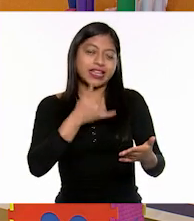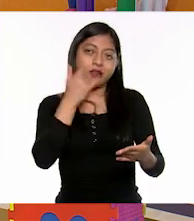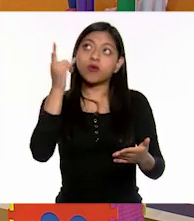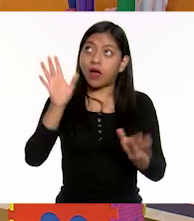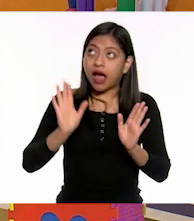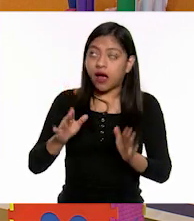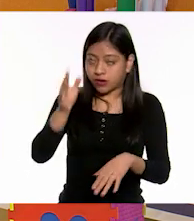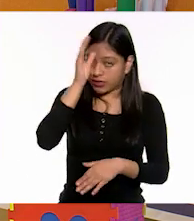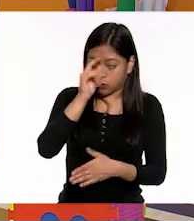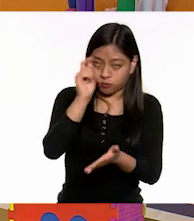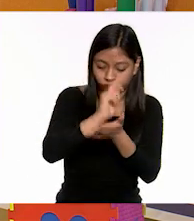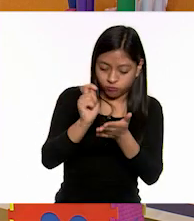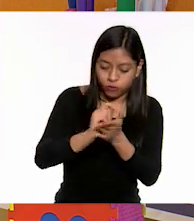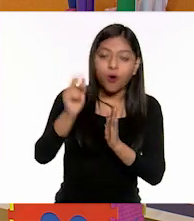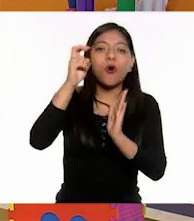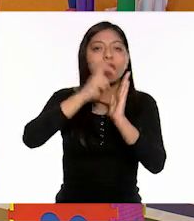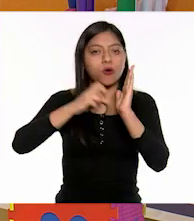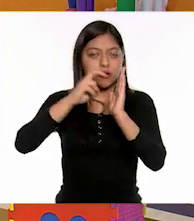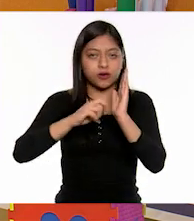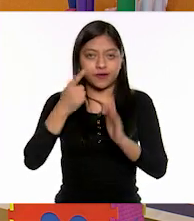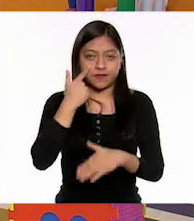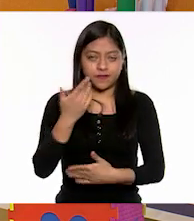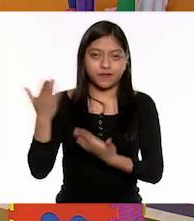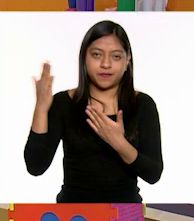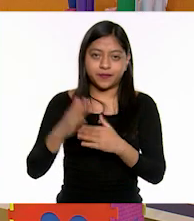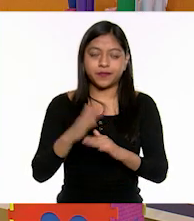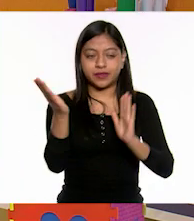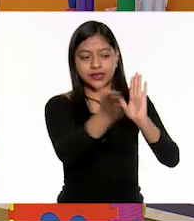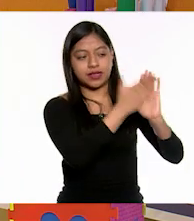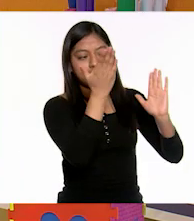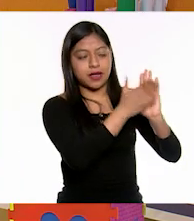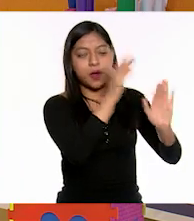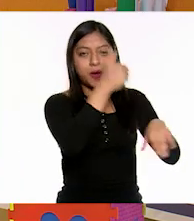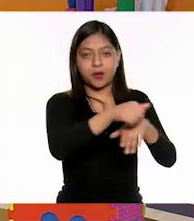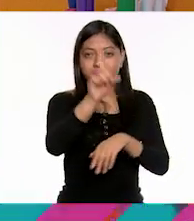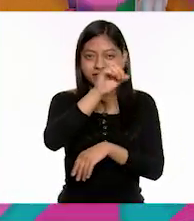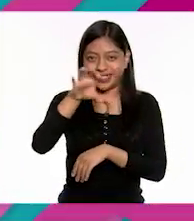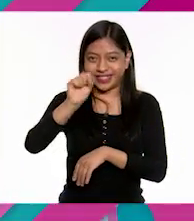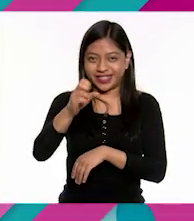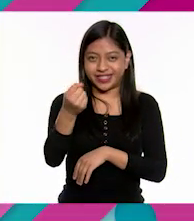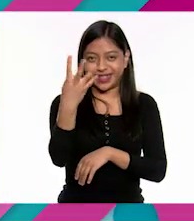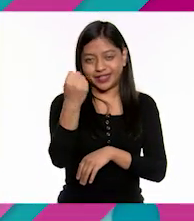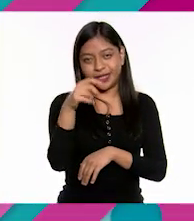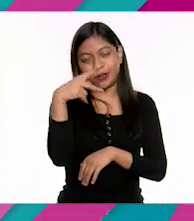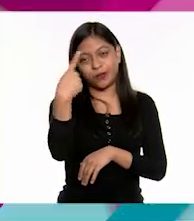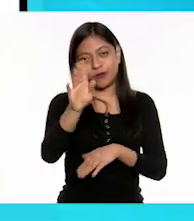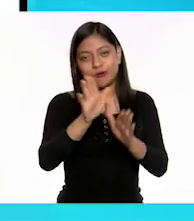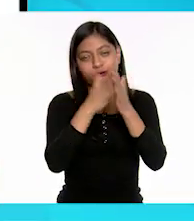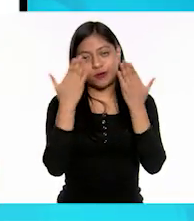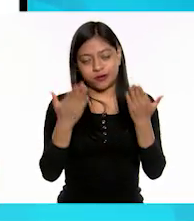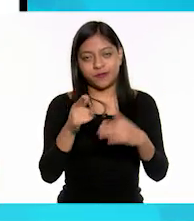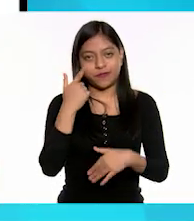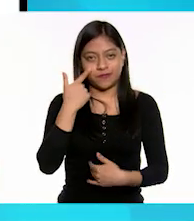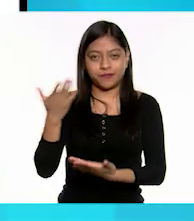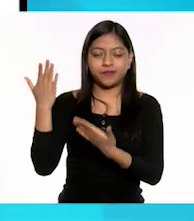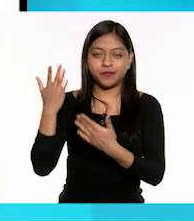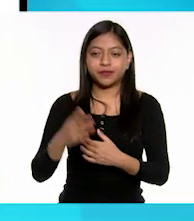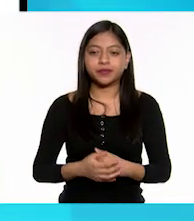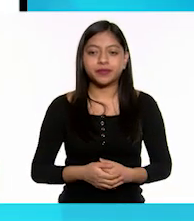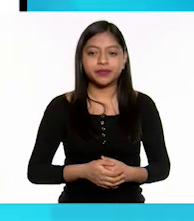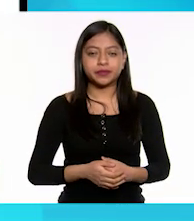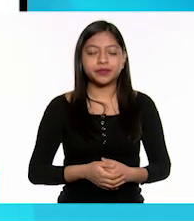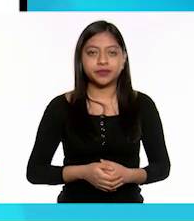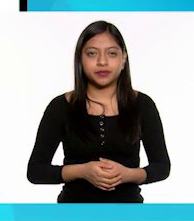puedes corregir entonces vamos a ver ahora la página 169 de nuestro libro a ver qué nos dice sobre la